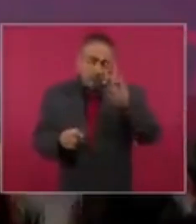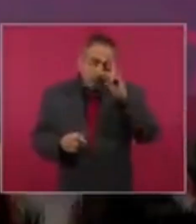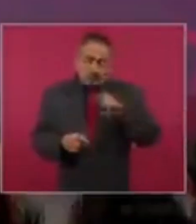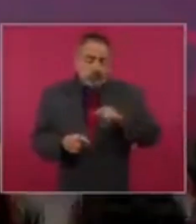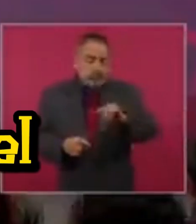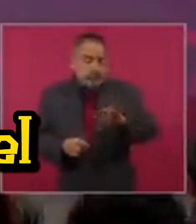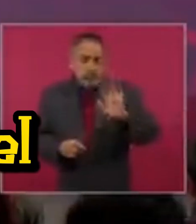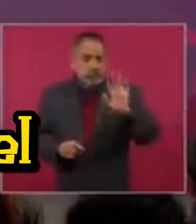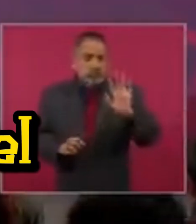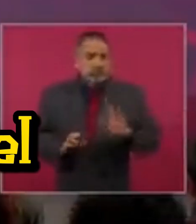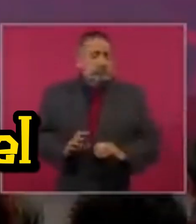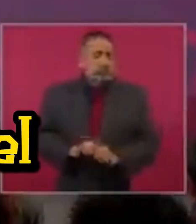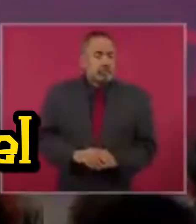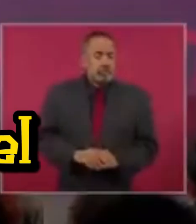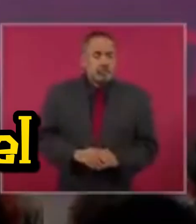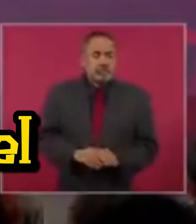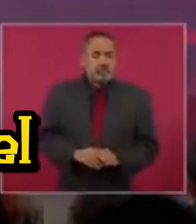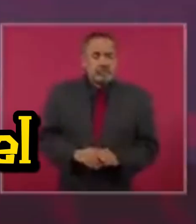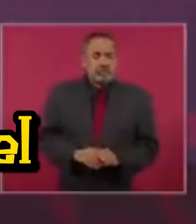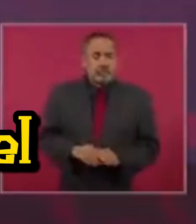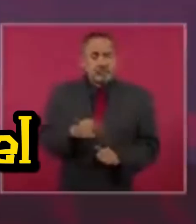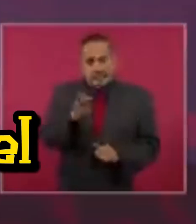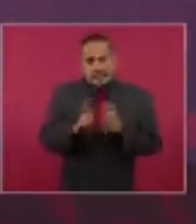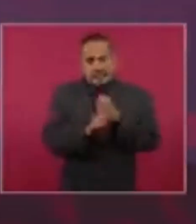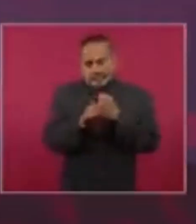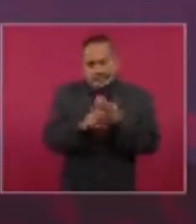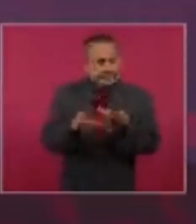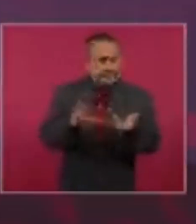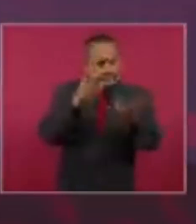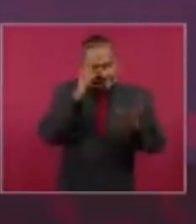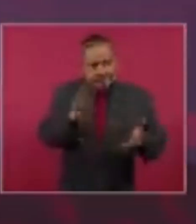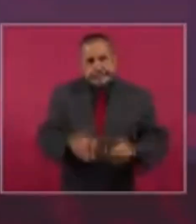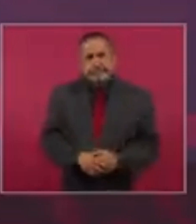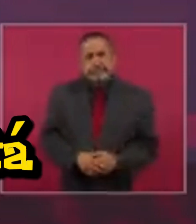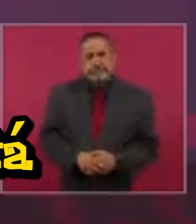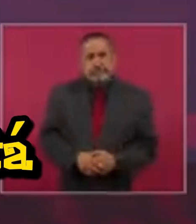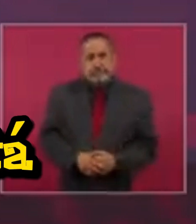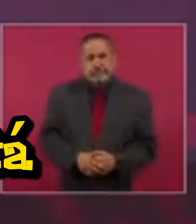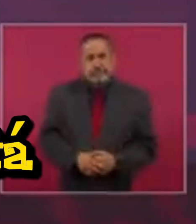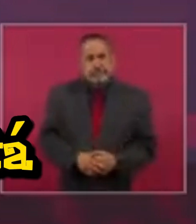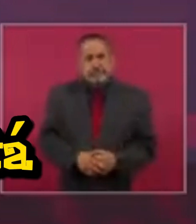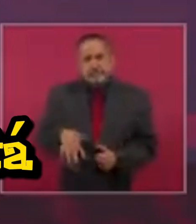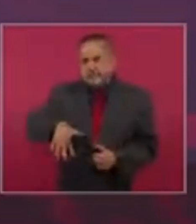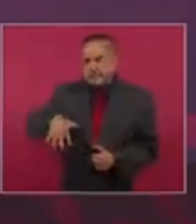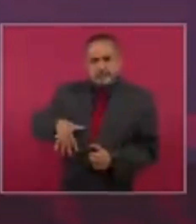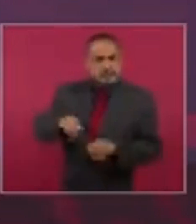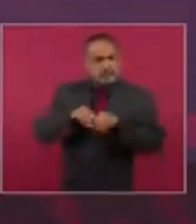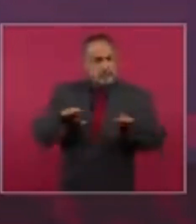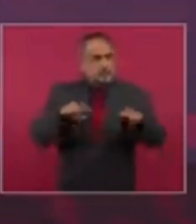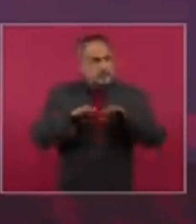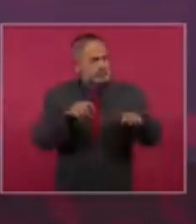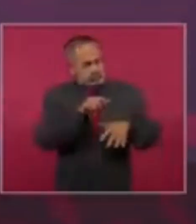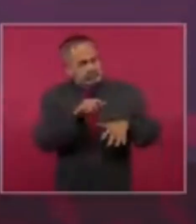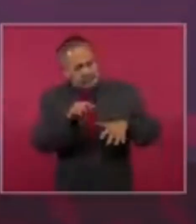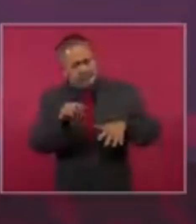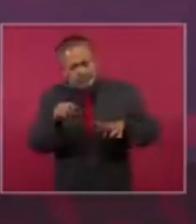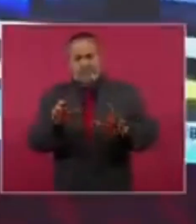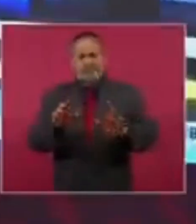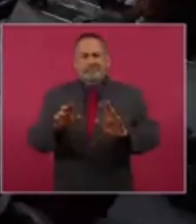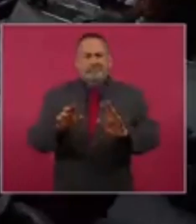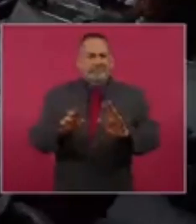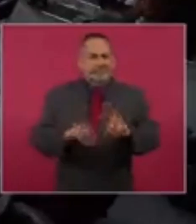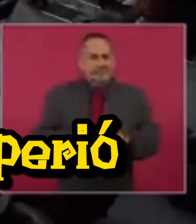Seguramente, pues ese es el problema. Todo esto que está saliendo de